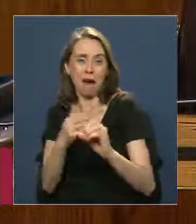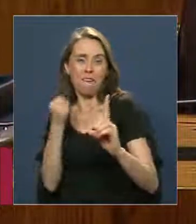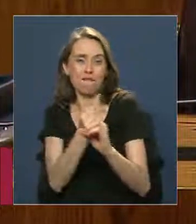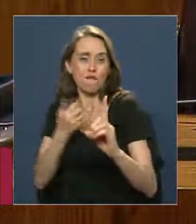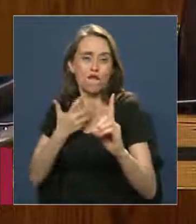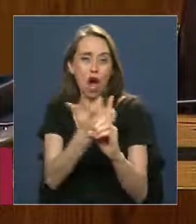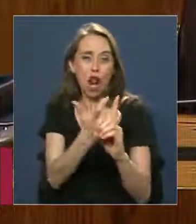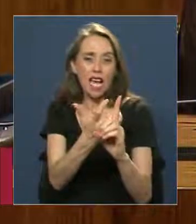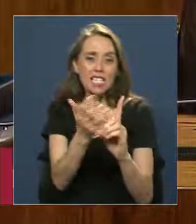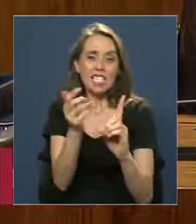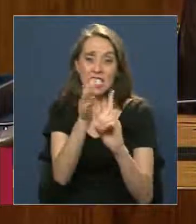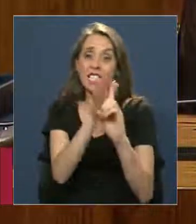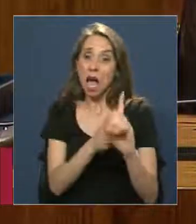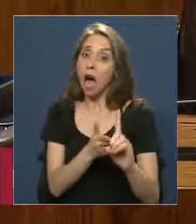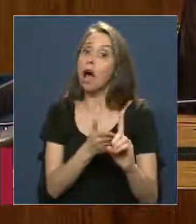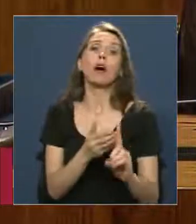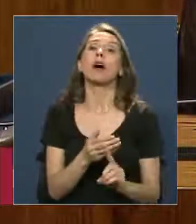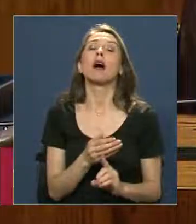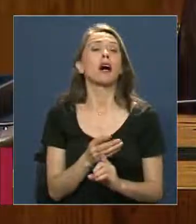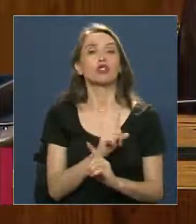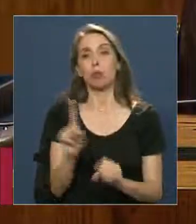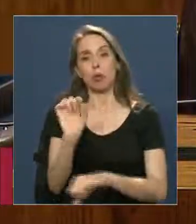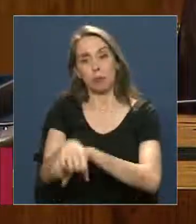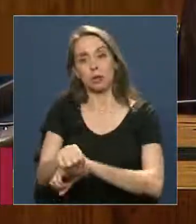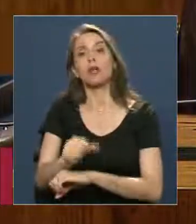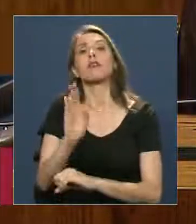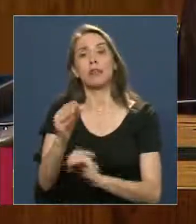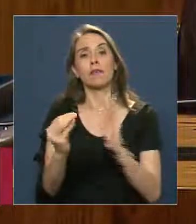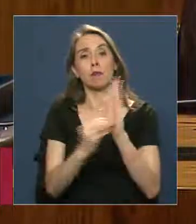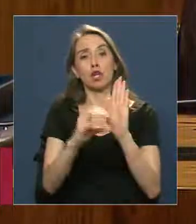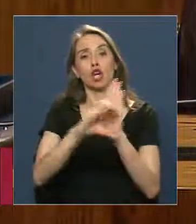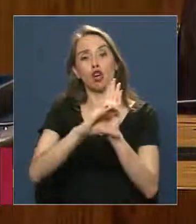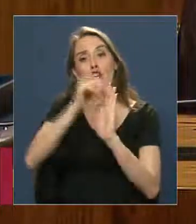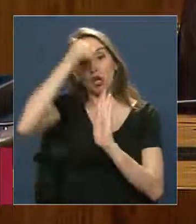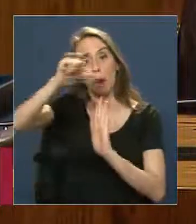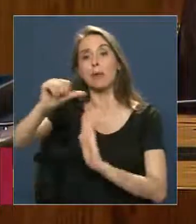tanto debe ser tipificada y sancionada. Sin embargo,